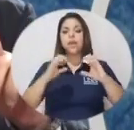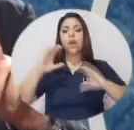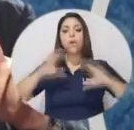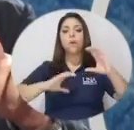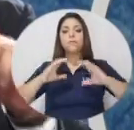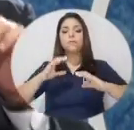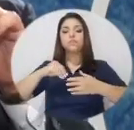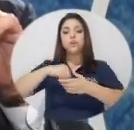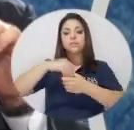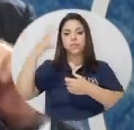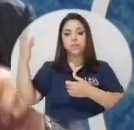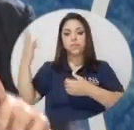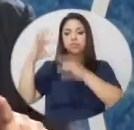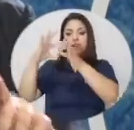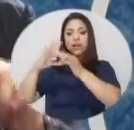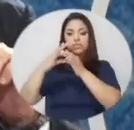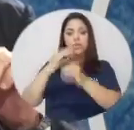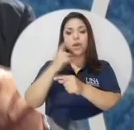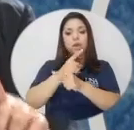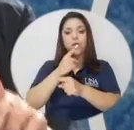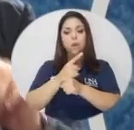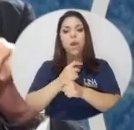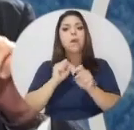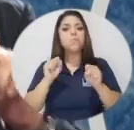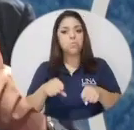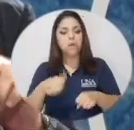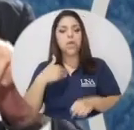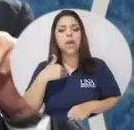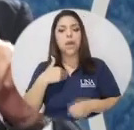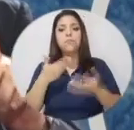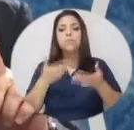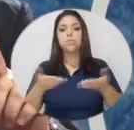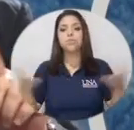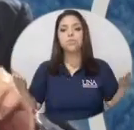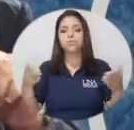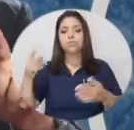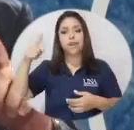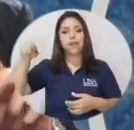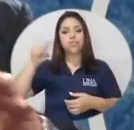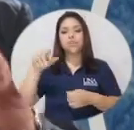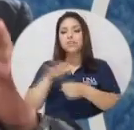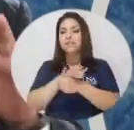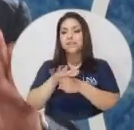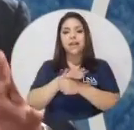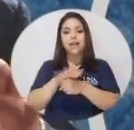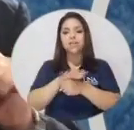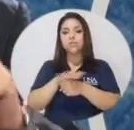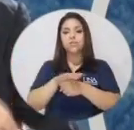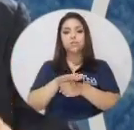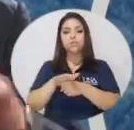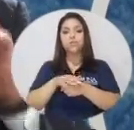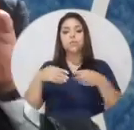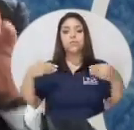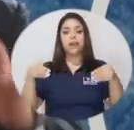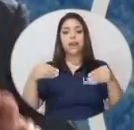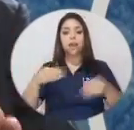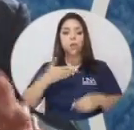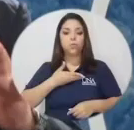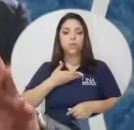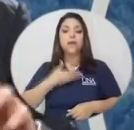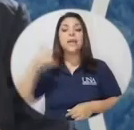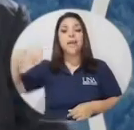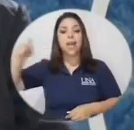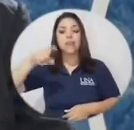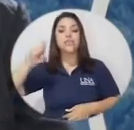comercio exterior, si mantiene una relación adecuada, podría ser que hay productos que ellos no están llenando el mercado que van